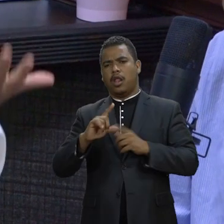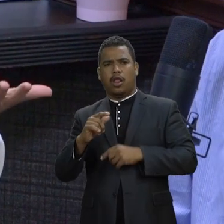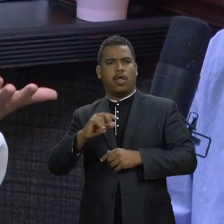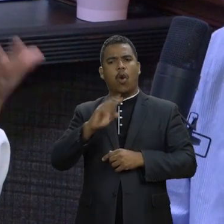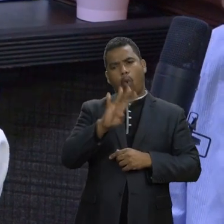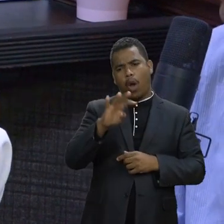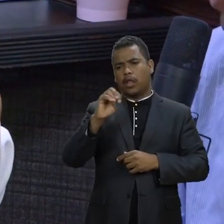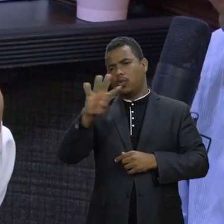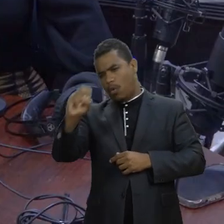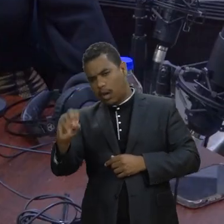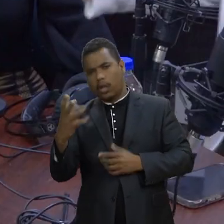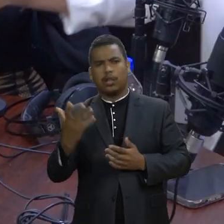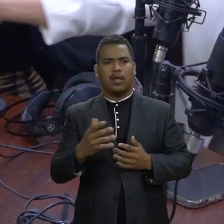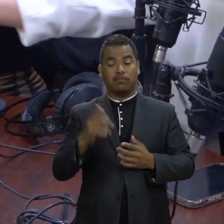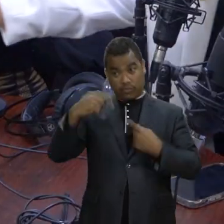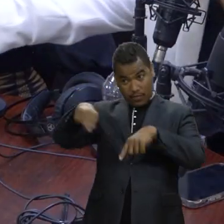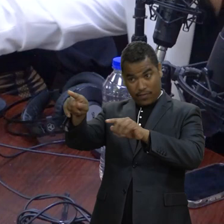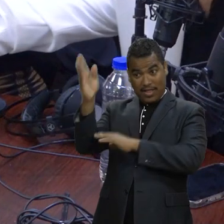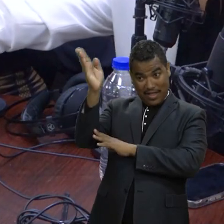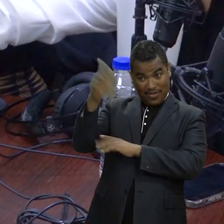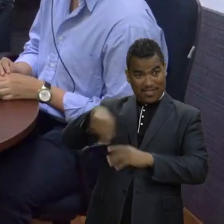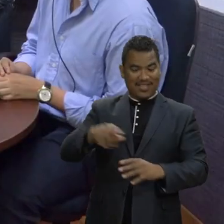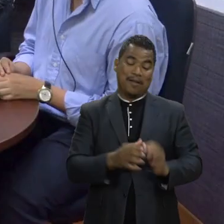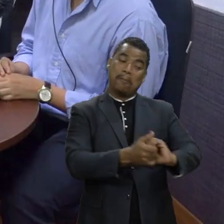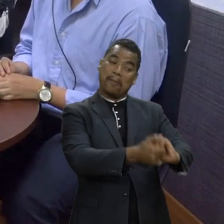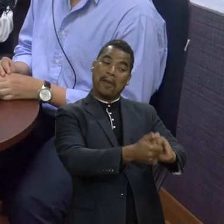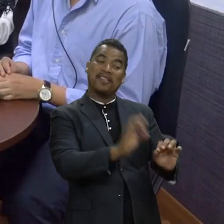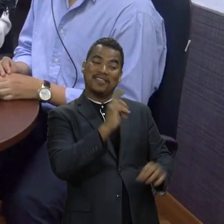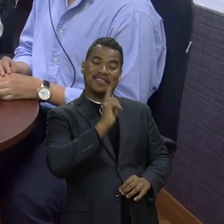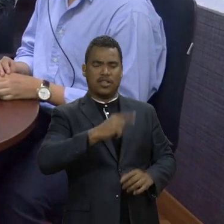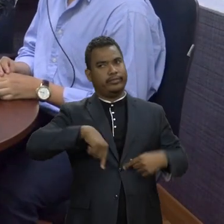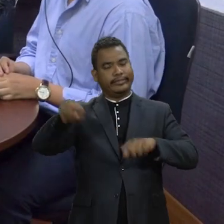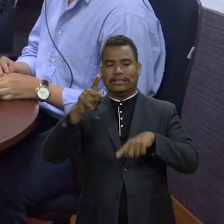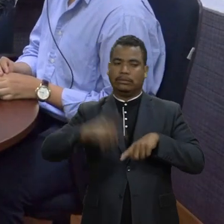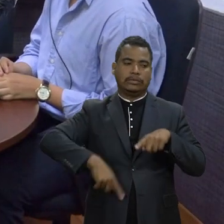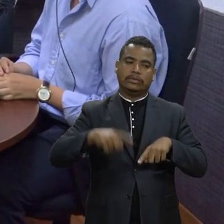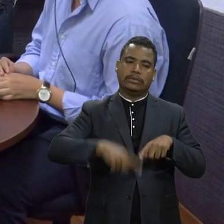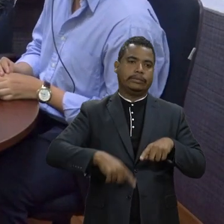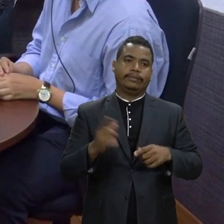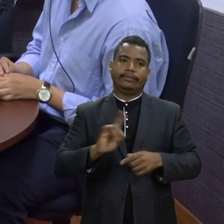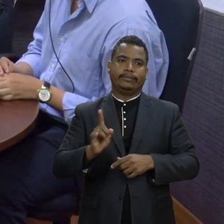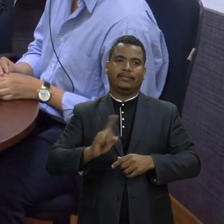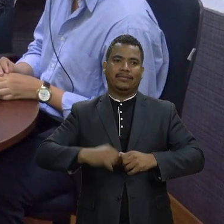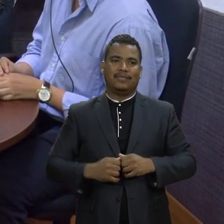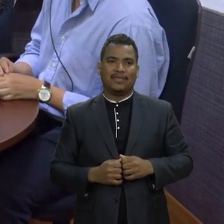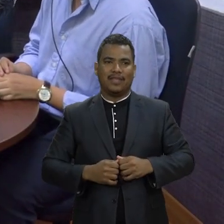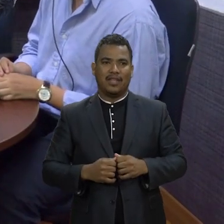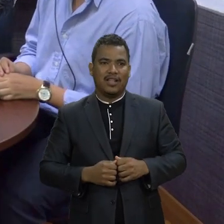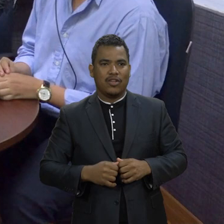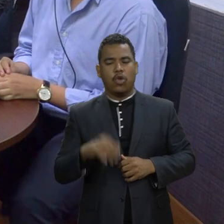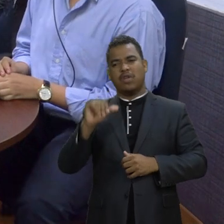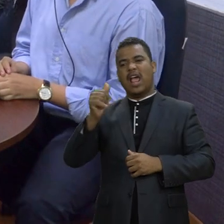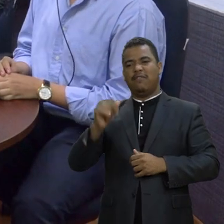Luis Guerra. Se fue al concierto. Pelliquito y no recibe. No pude ir. ¿Aparece un alfa en su playlist? ¿Qué?